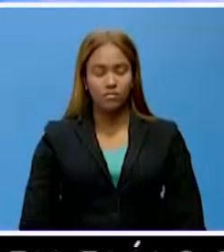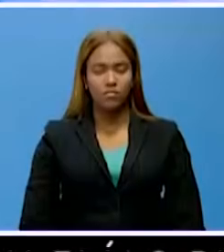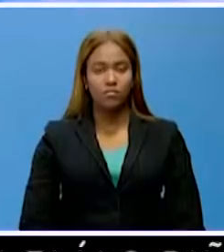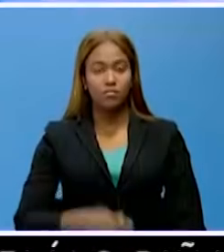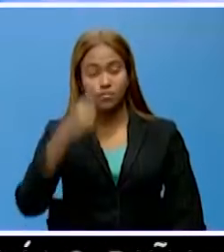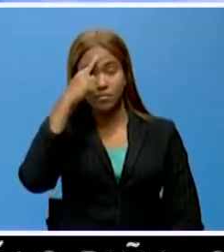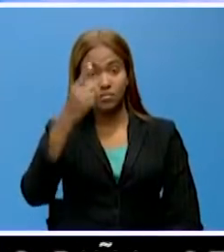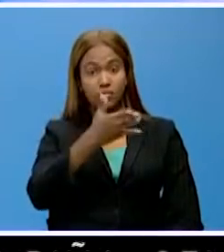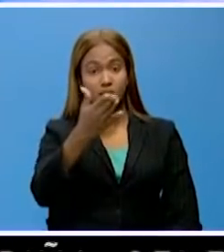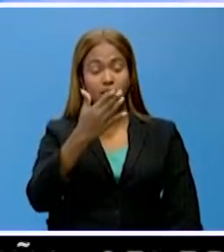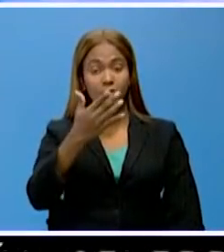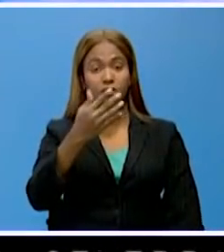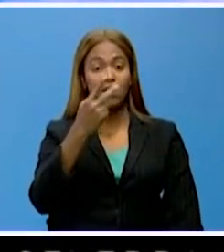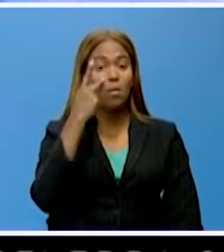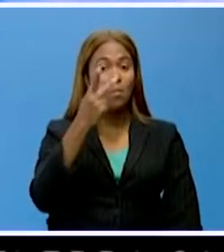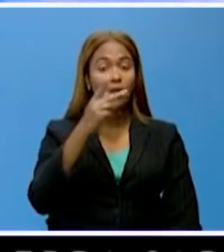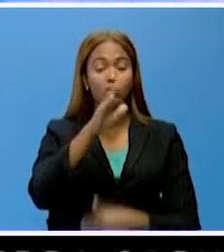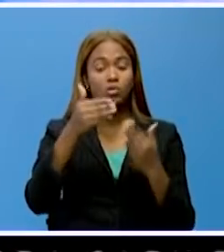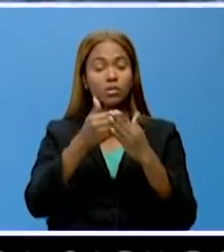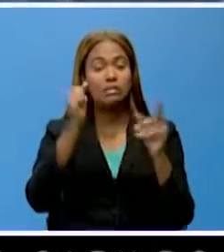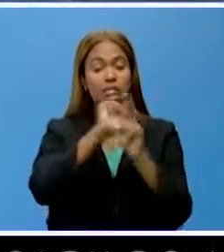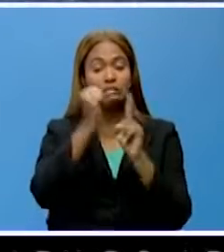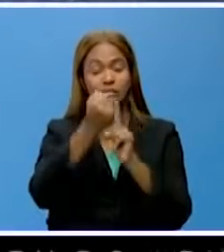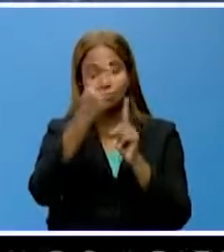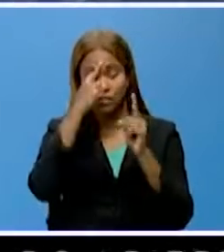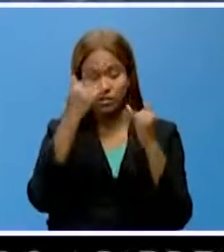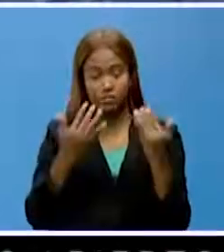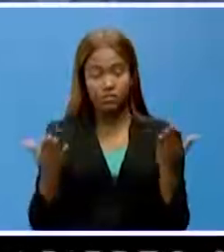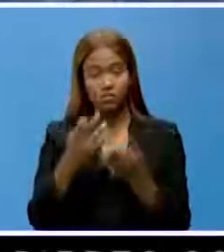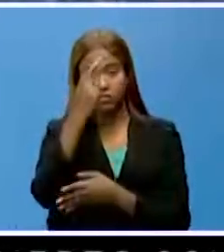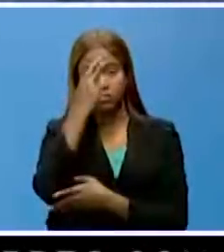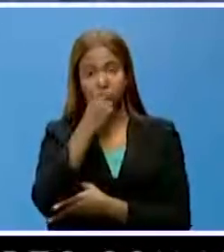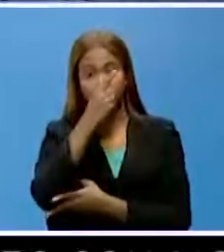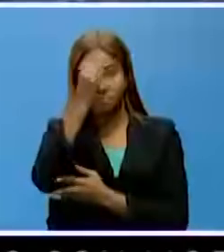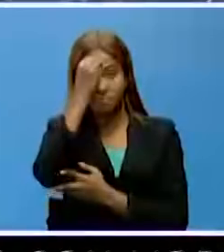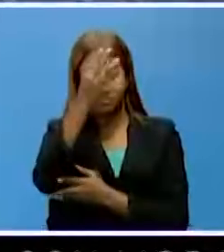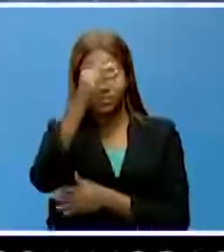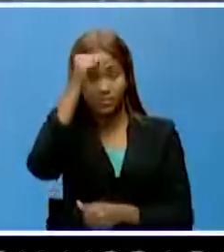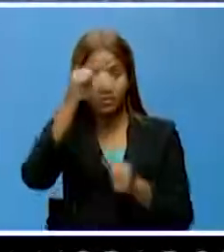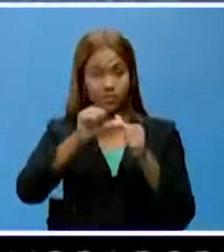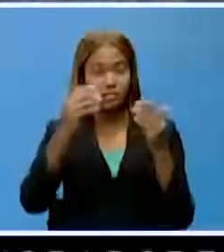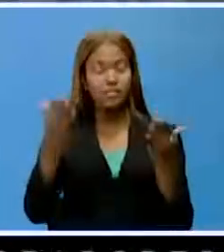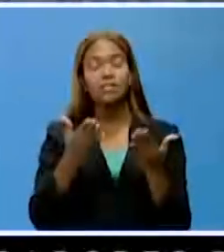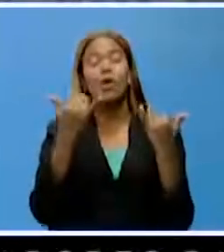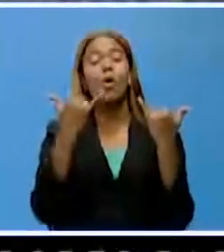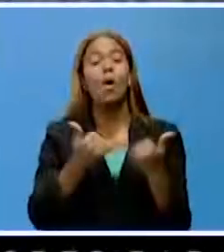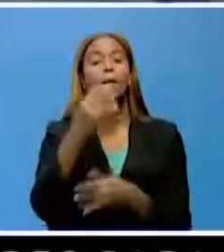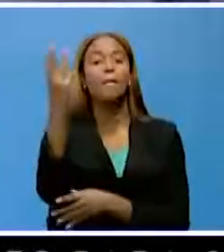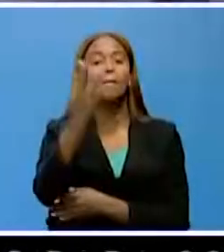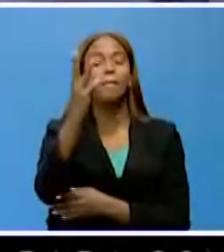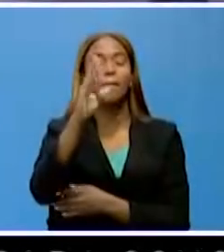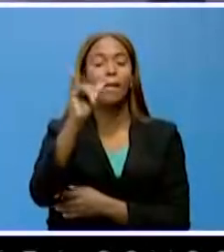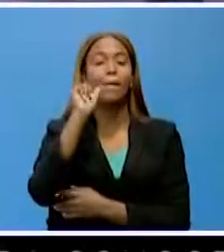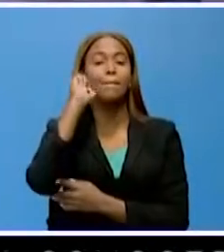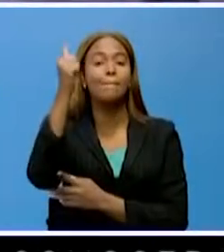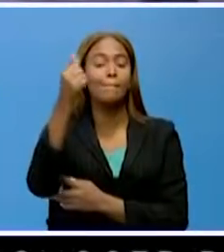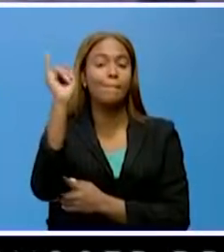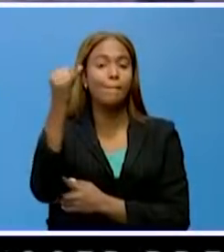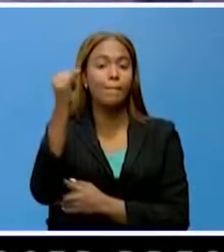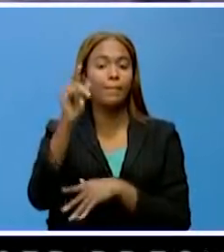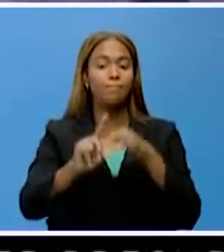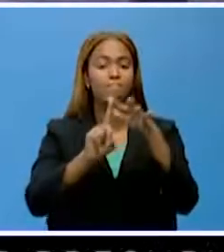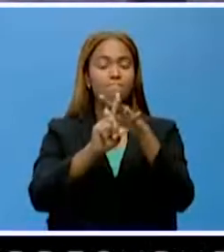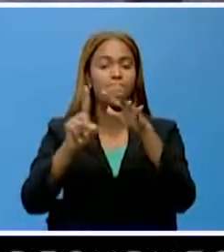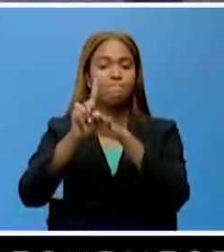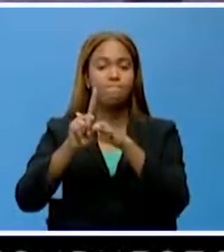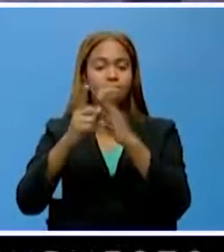Bueno, y para aquellos que siguen muy de cerca las condiciones climatológicas en todo el país, les recuerdo que tanto hoy miércoles como mañana jueves, la